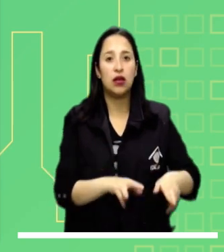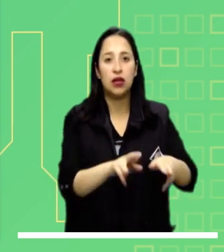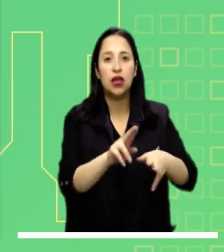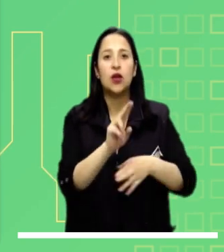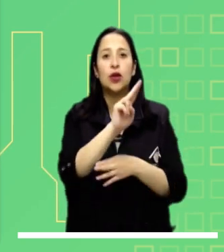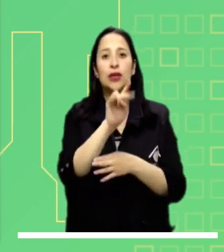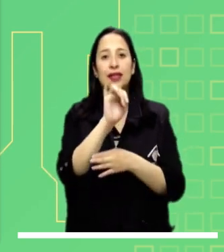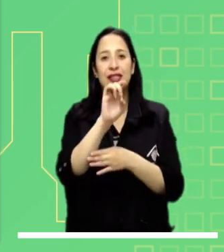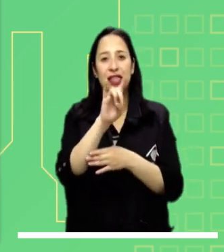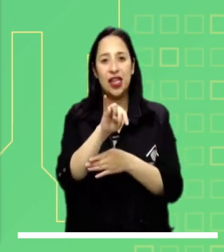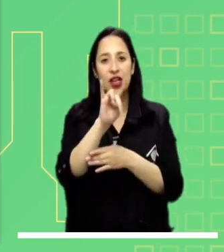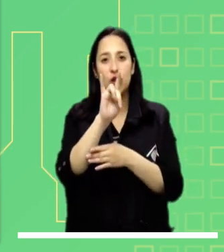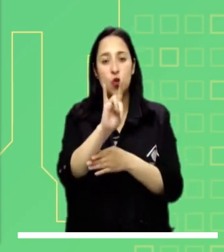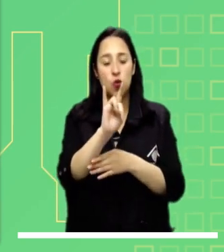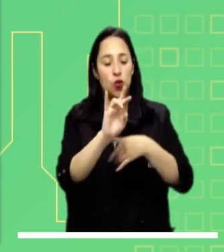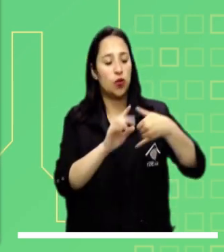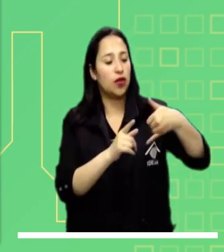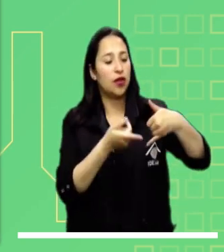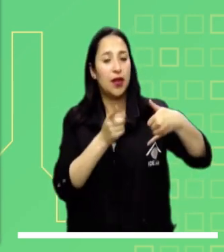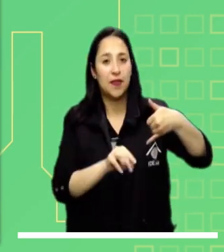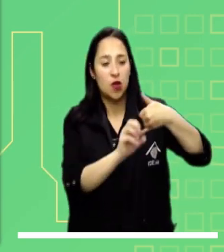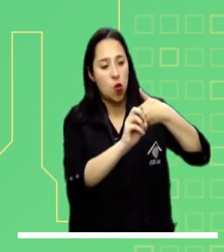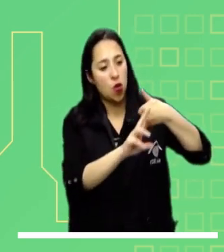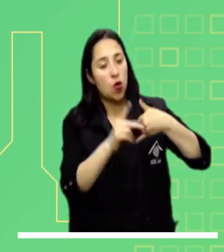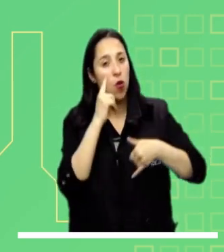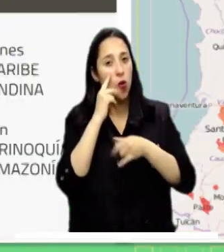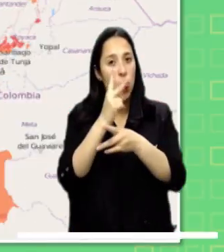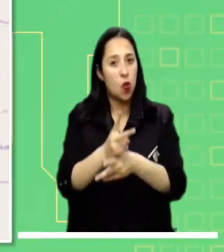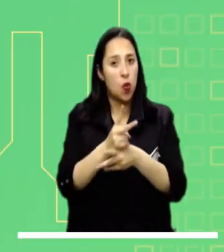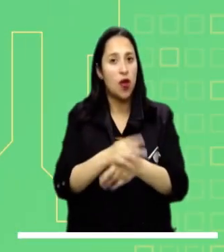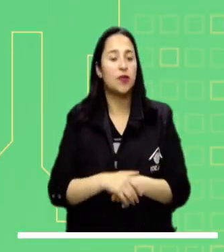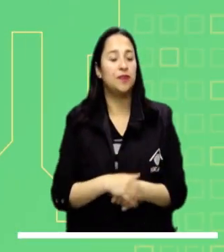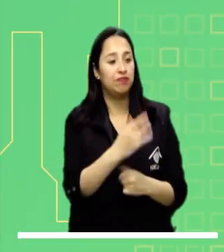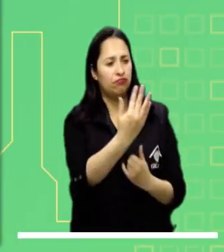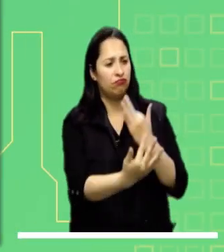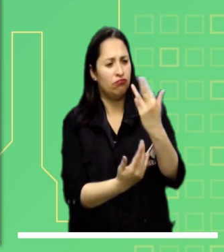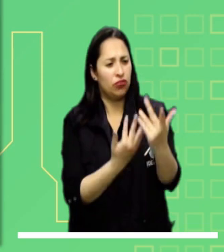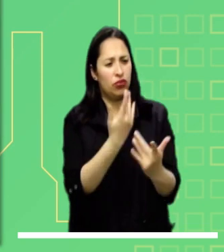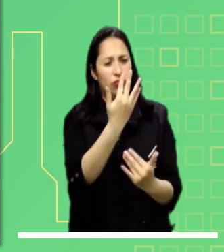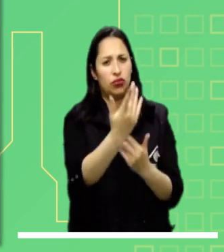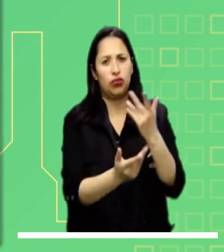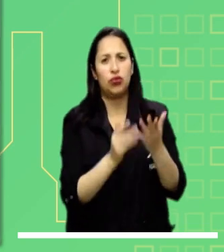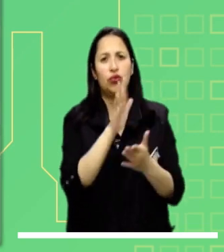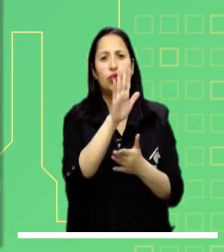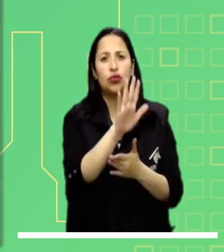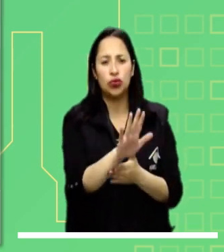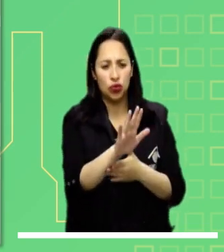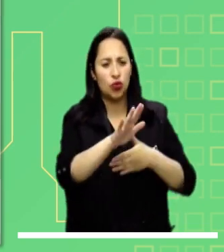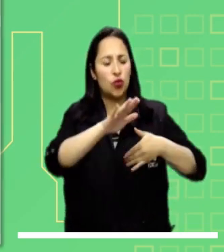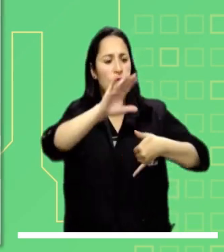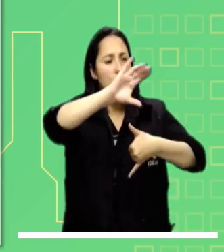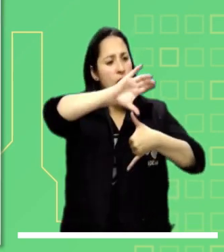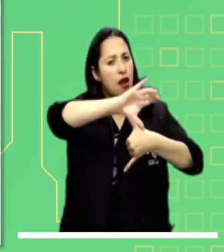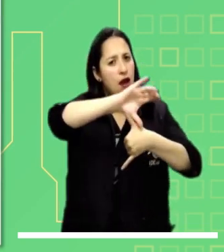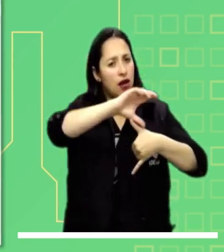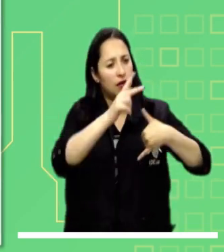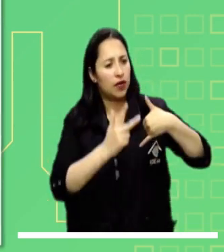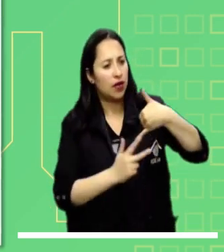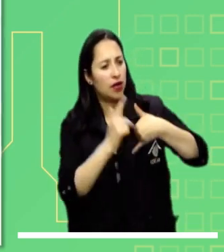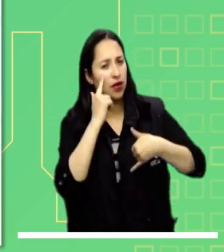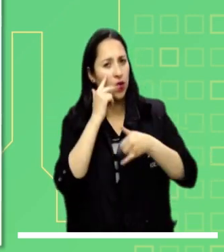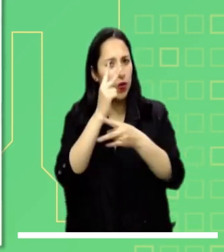inundaciones la cuenca baja del Sinú y varios ríos de la cuenca del Orinoco. Es alta la probabilidad de ocurrencia de incendios forestales en